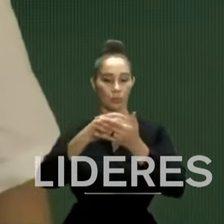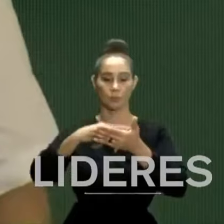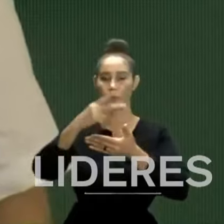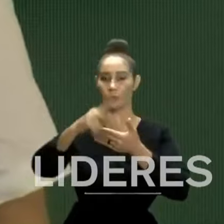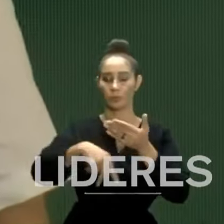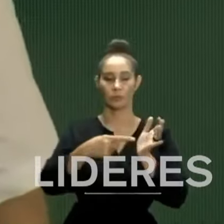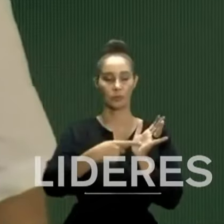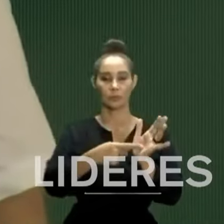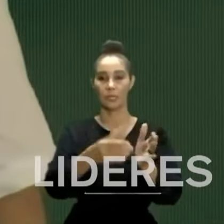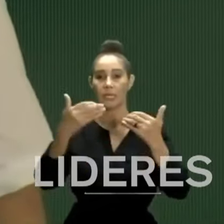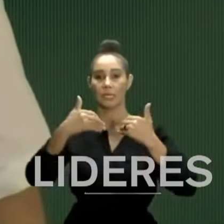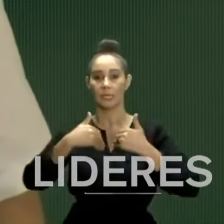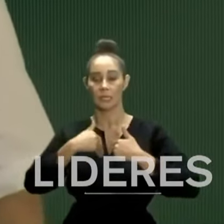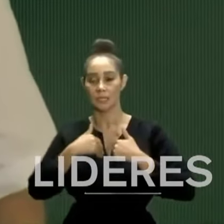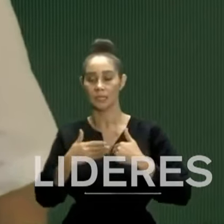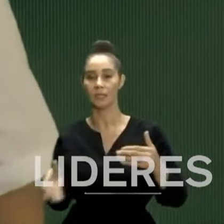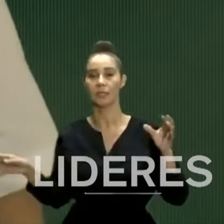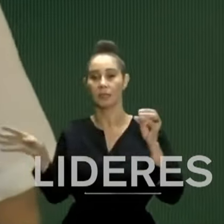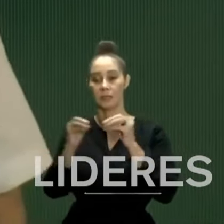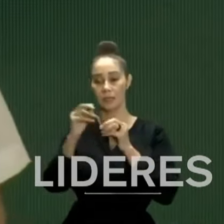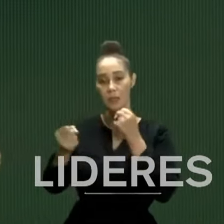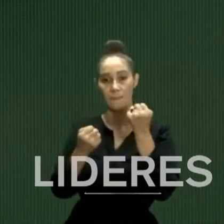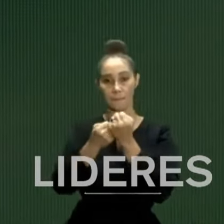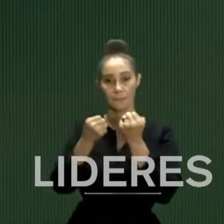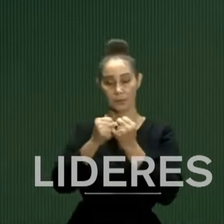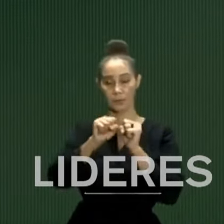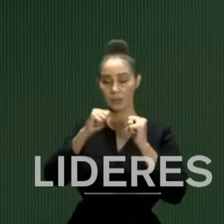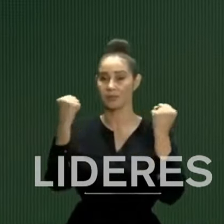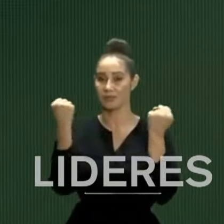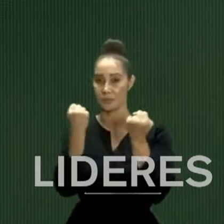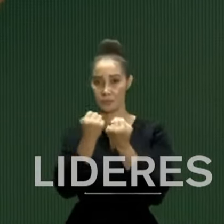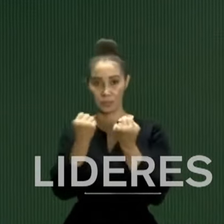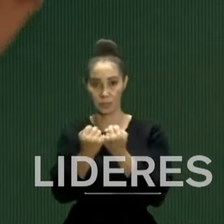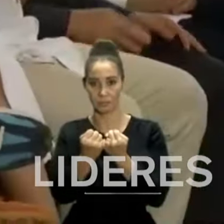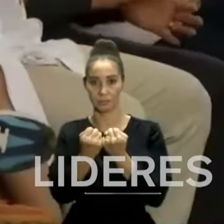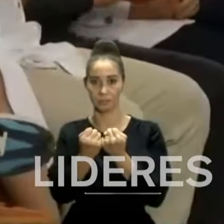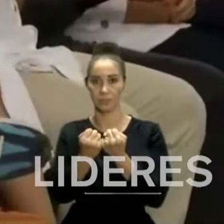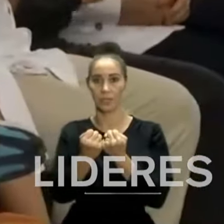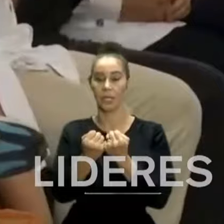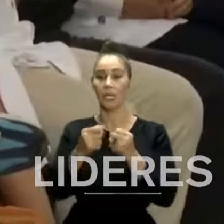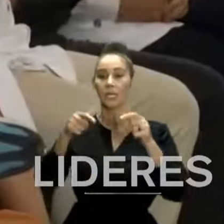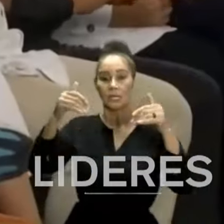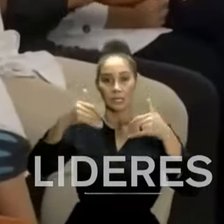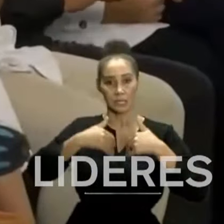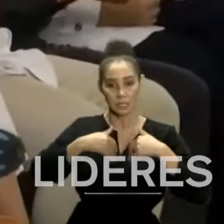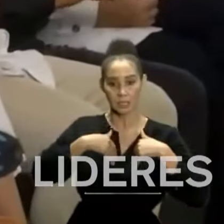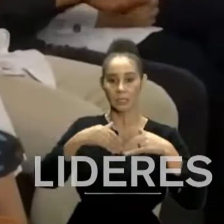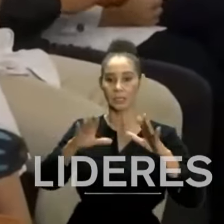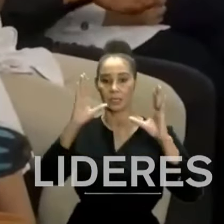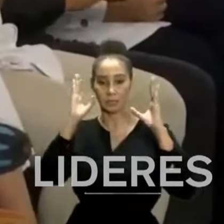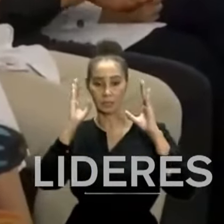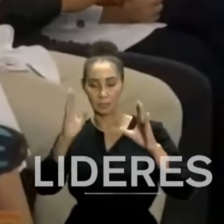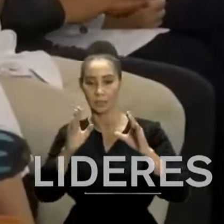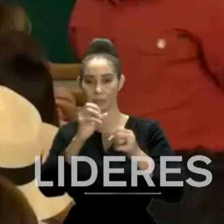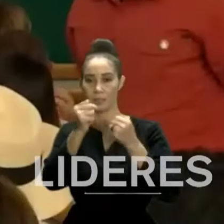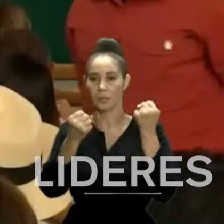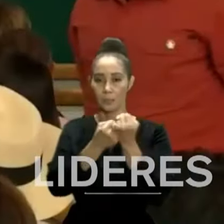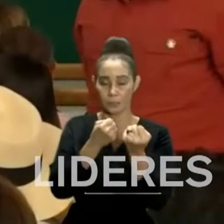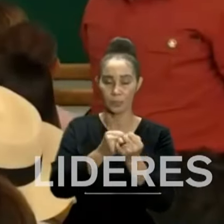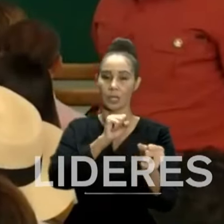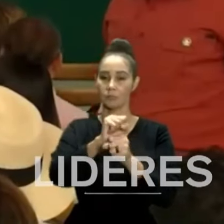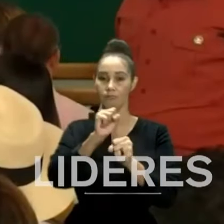públicos tiene que participar la sociedad civil, tiene que participar, tiene que ser cogestión.